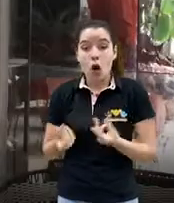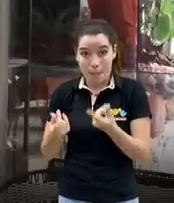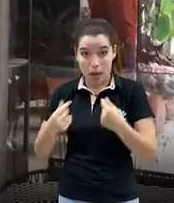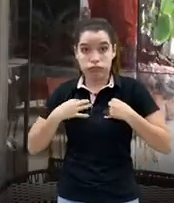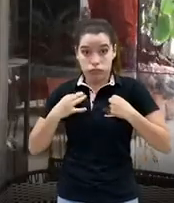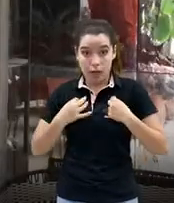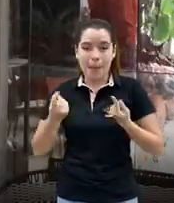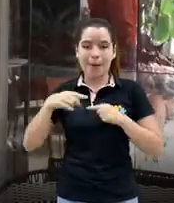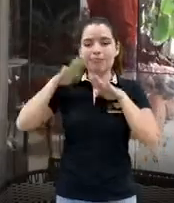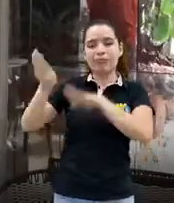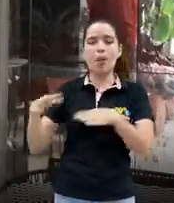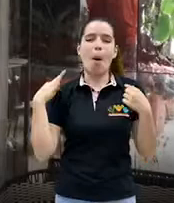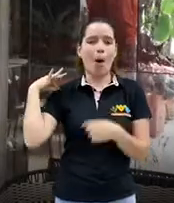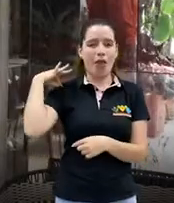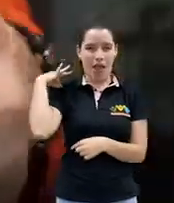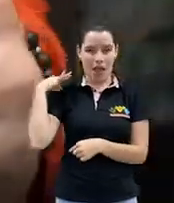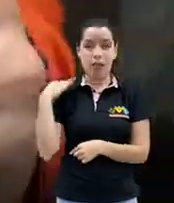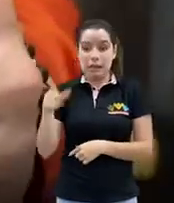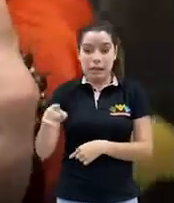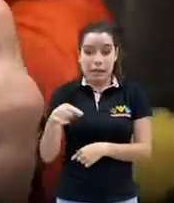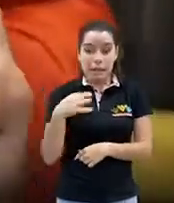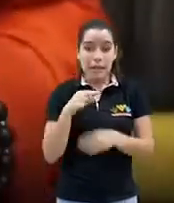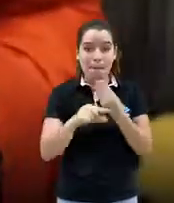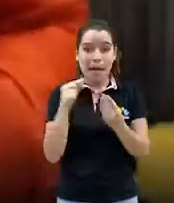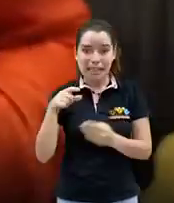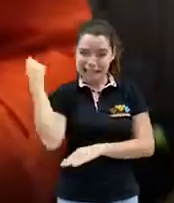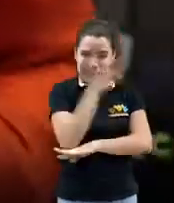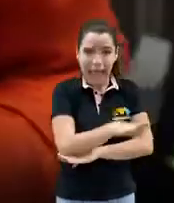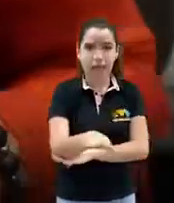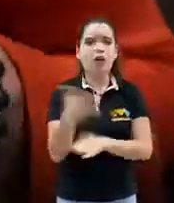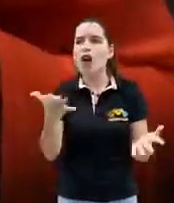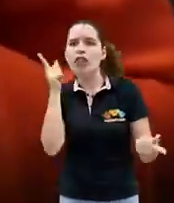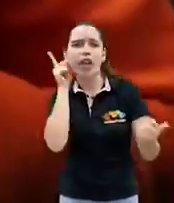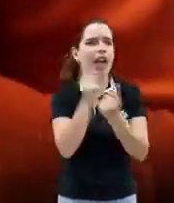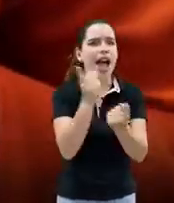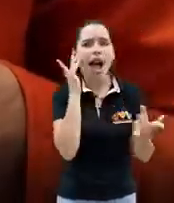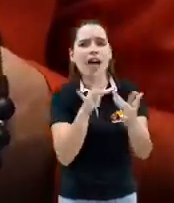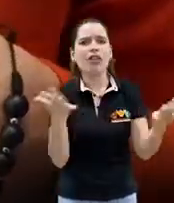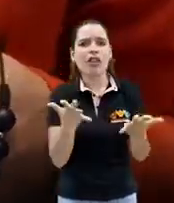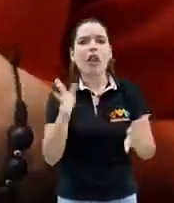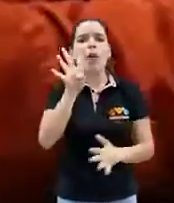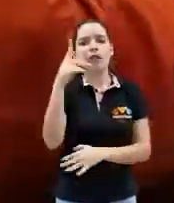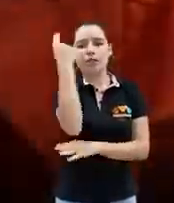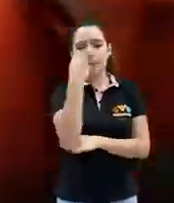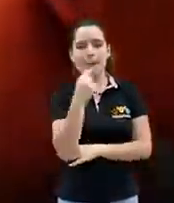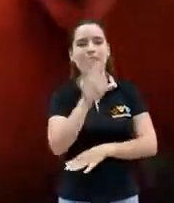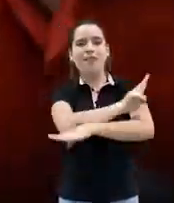Soy cliente y embajador de la marca JCA, una marca 100% llanera que pueden encontrar este 4 de